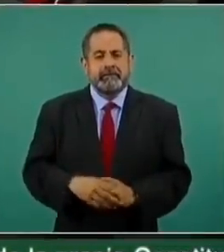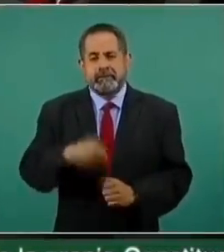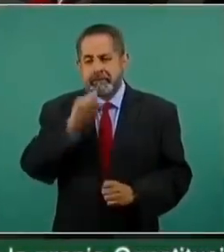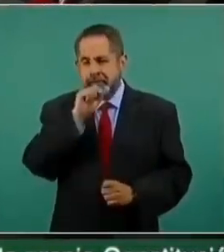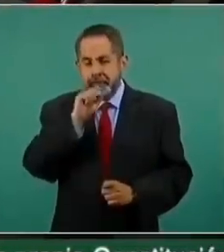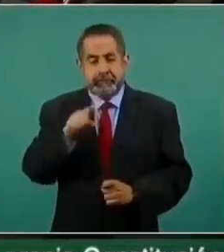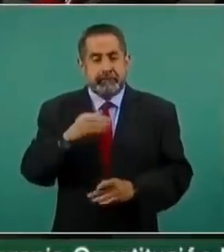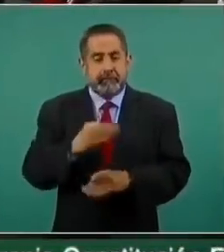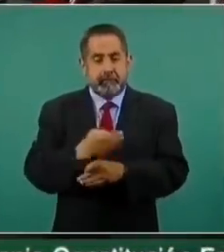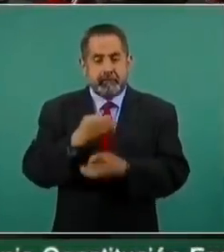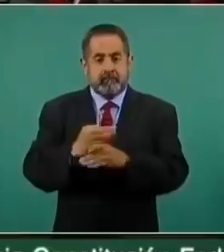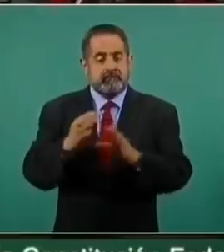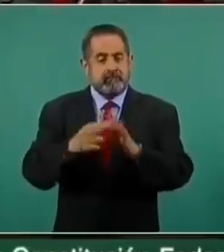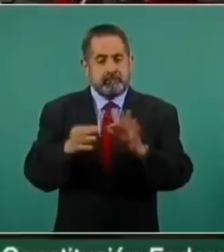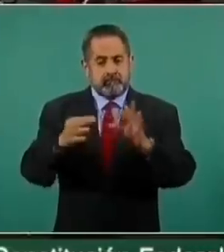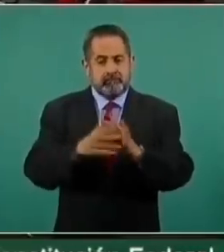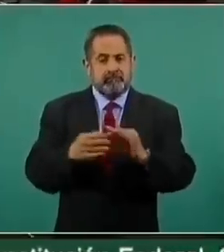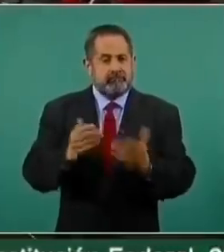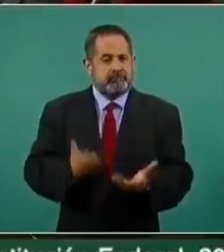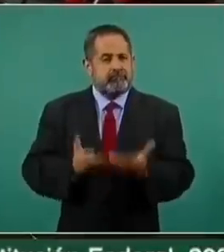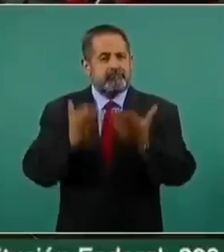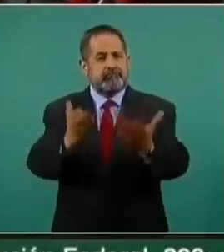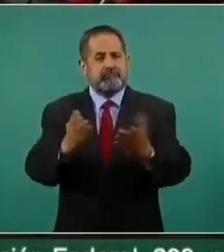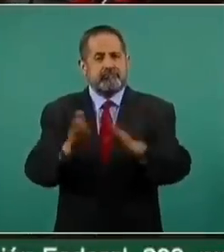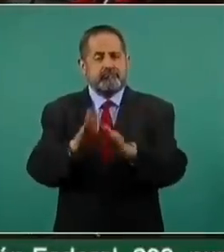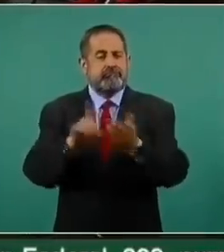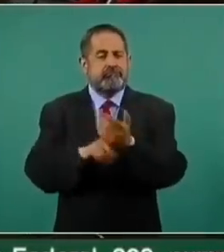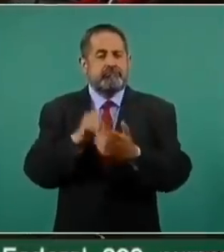llevar a cabo este festival.